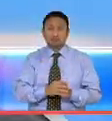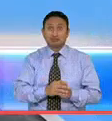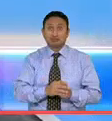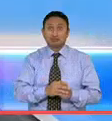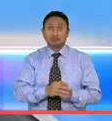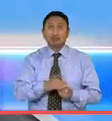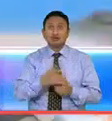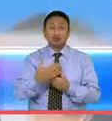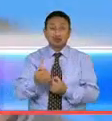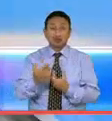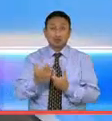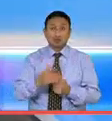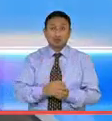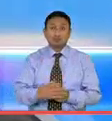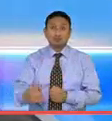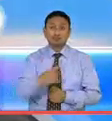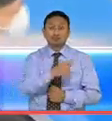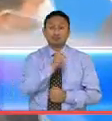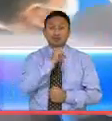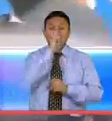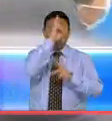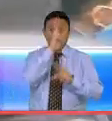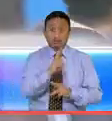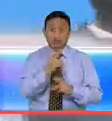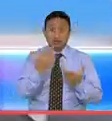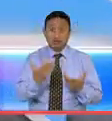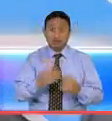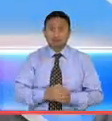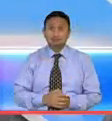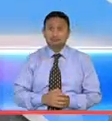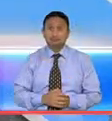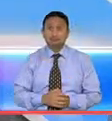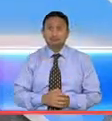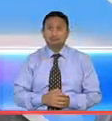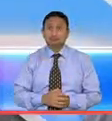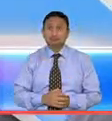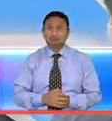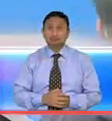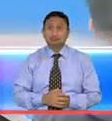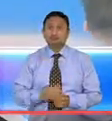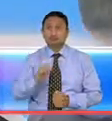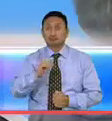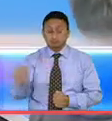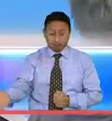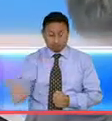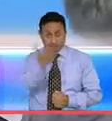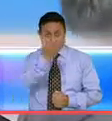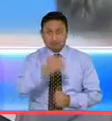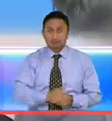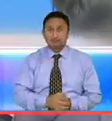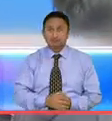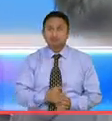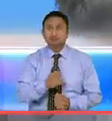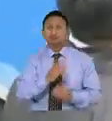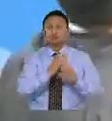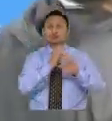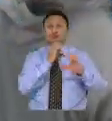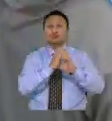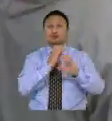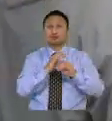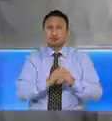de la información. Ese es un incumplimiento al aforo ya. Ya, perfecto, haga procedimiento. Un autobús que sobrepasa